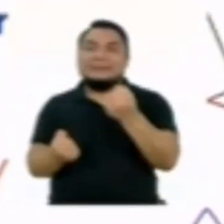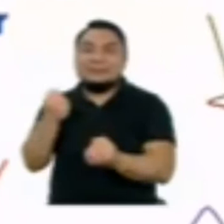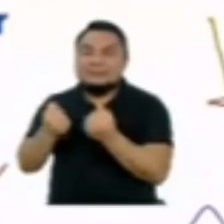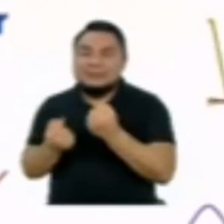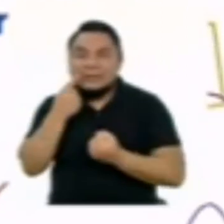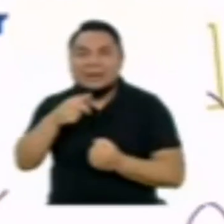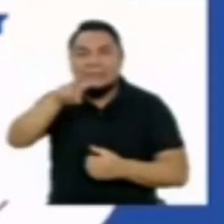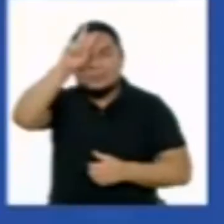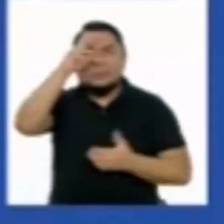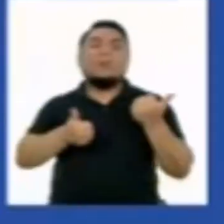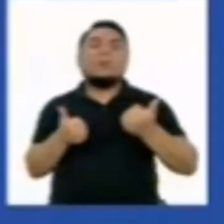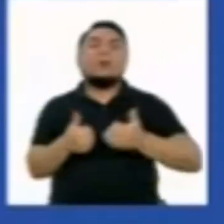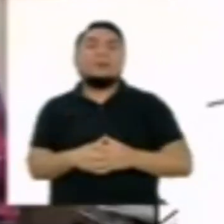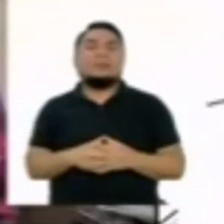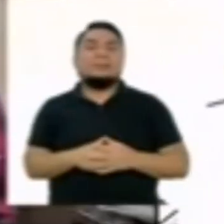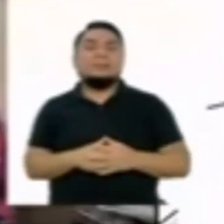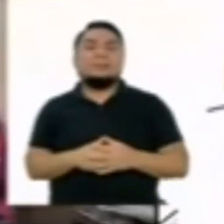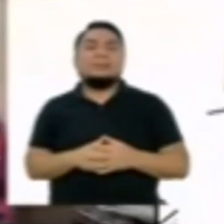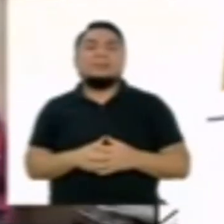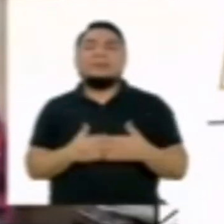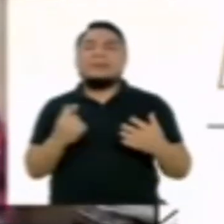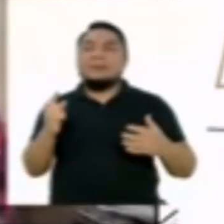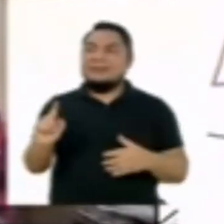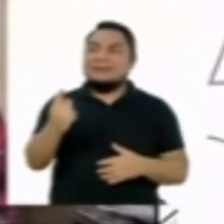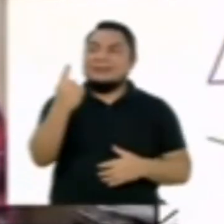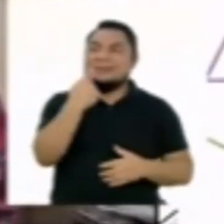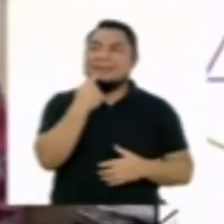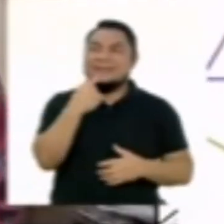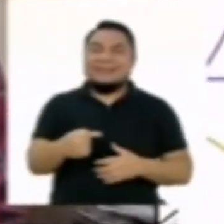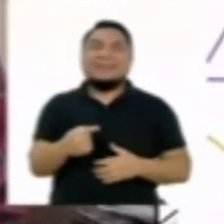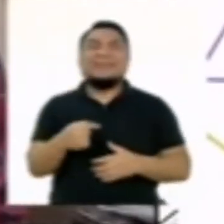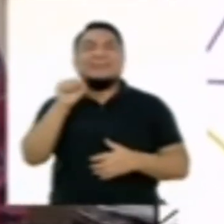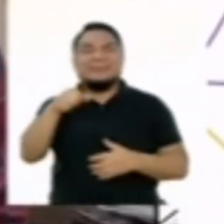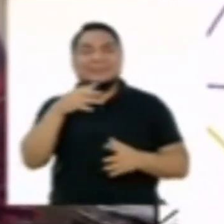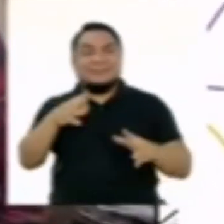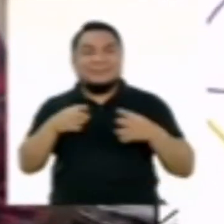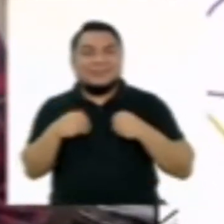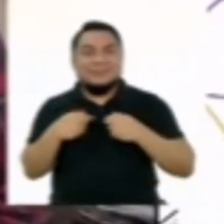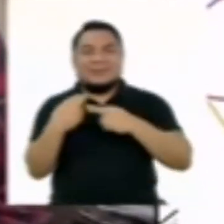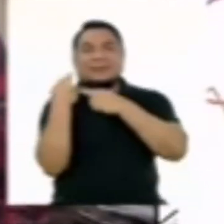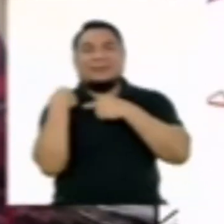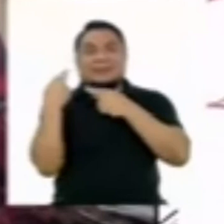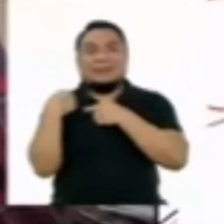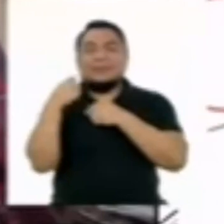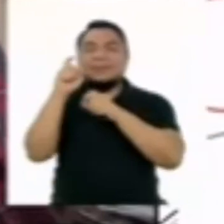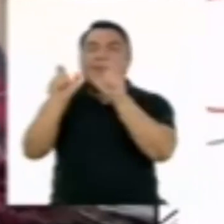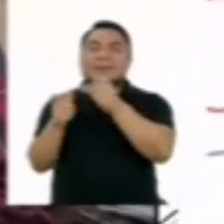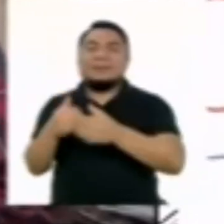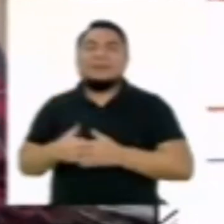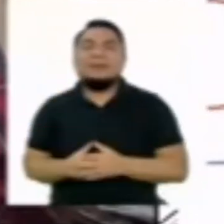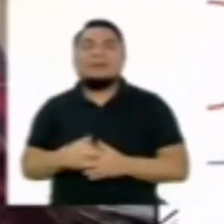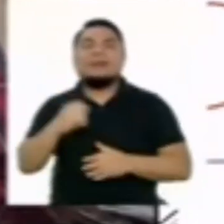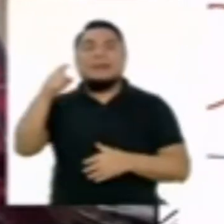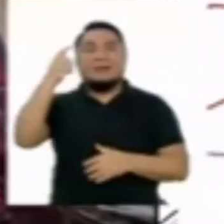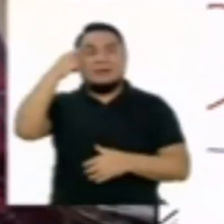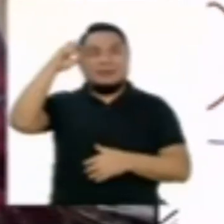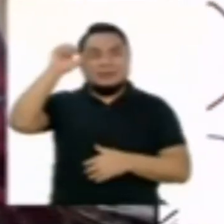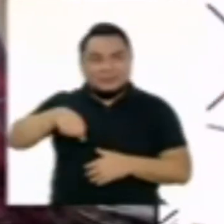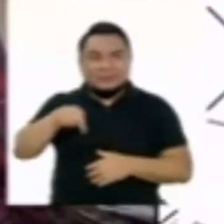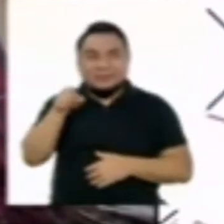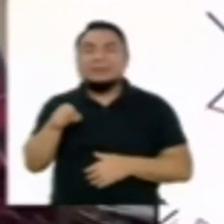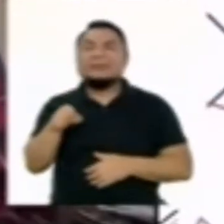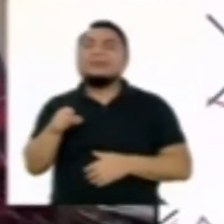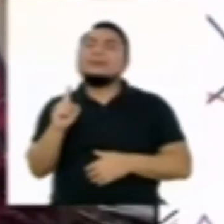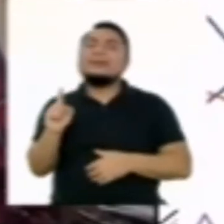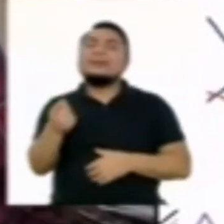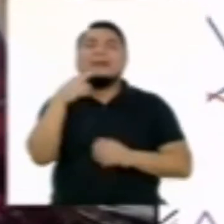transportes en el Perú? Primero, asumiendo nuestra responsabilidad como ciudadanos. Tenemos que conocer, por ejemplo,